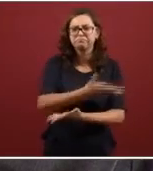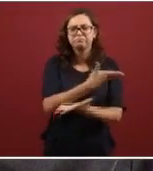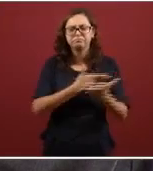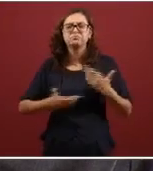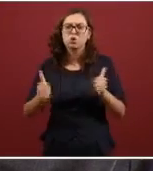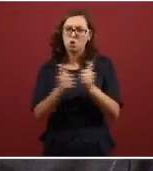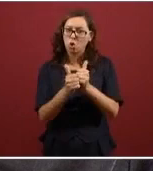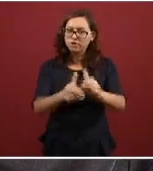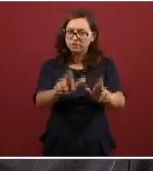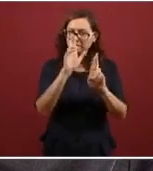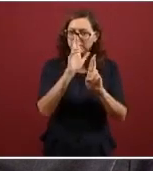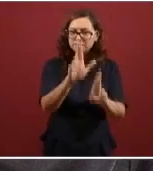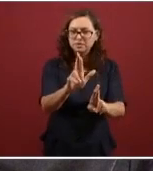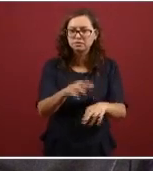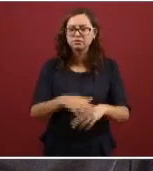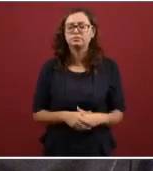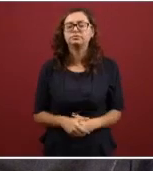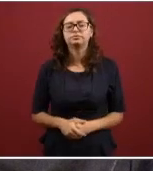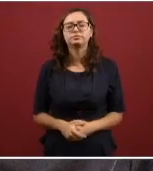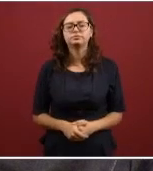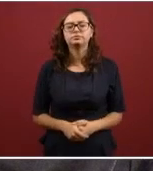respetuoso.